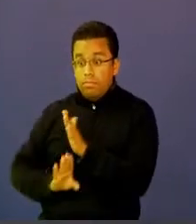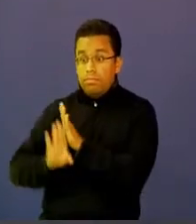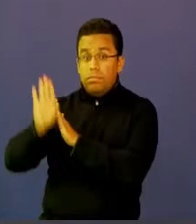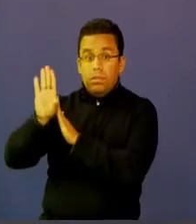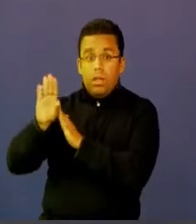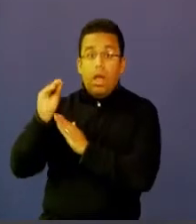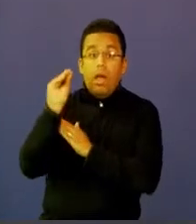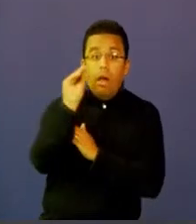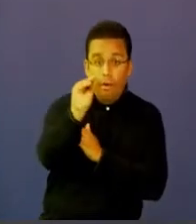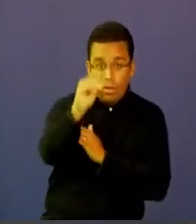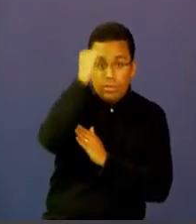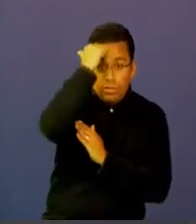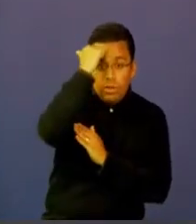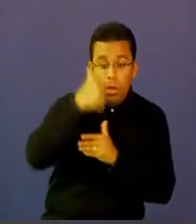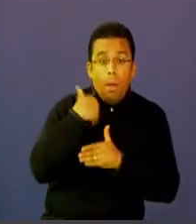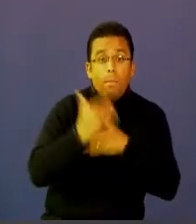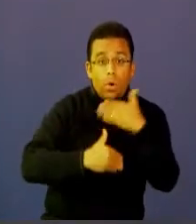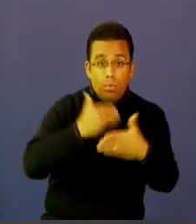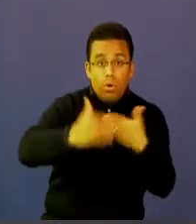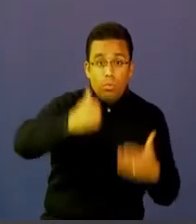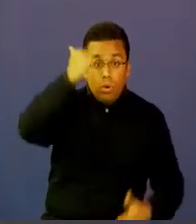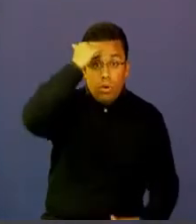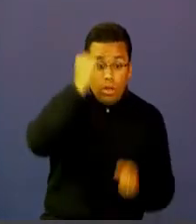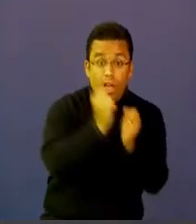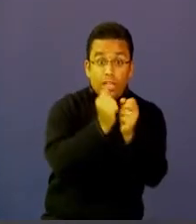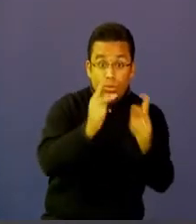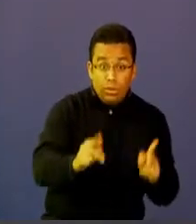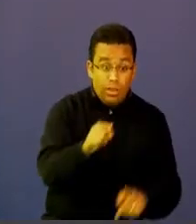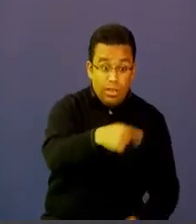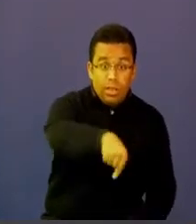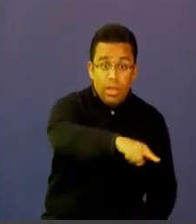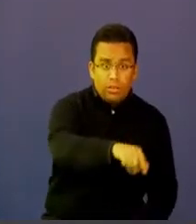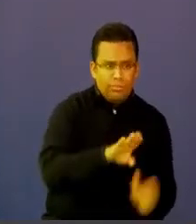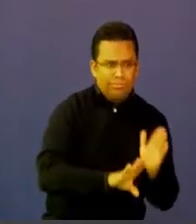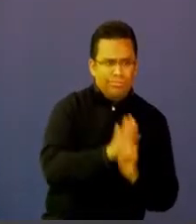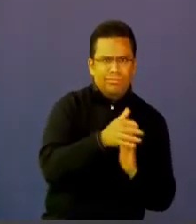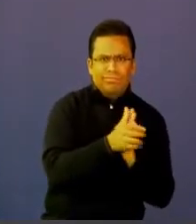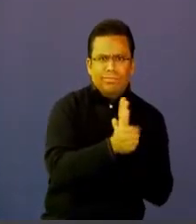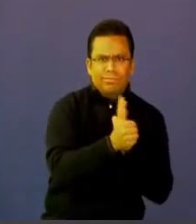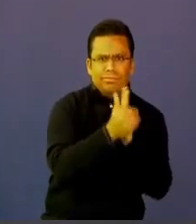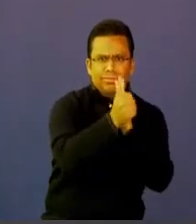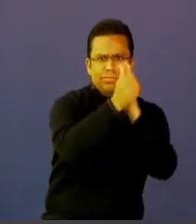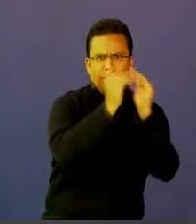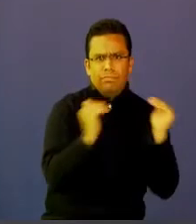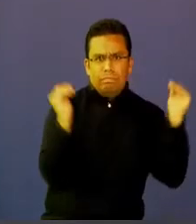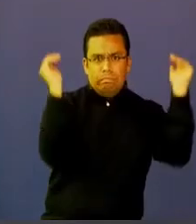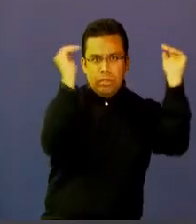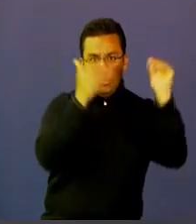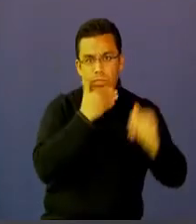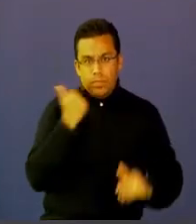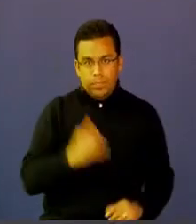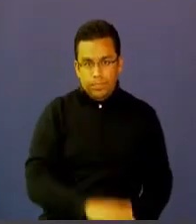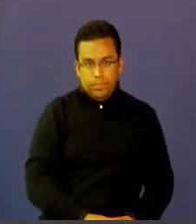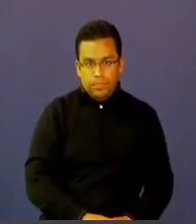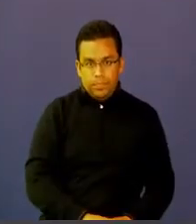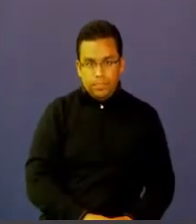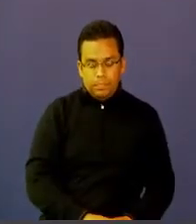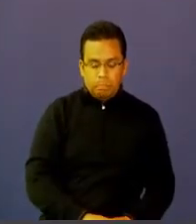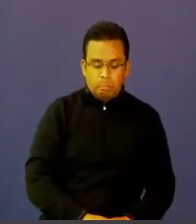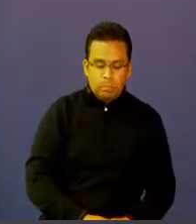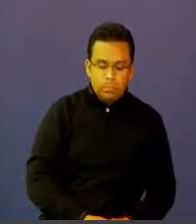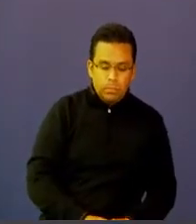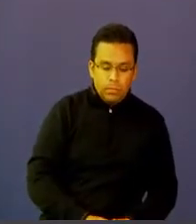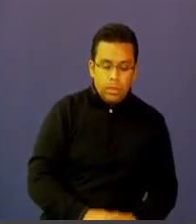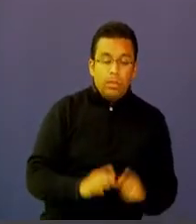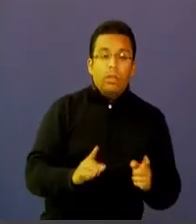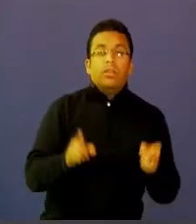más con unos estudiantes con mayores y mejores competencias. Quiero resaltar también que el profesor del futuro es un profesor